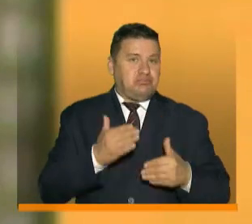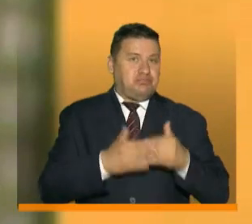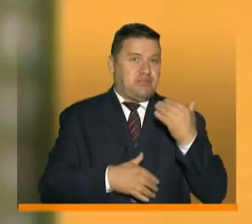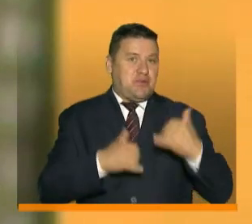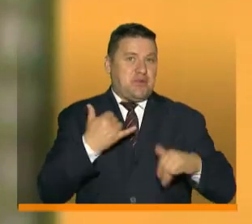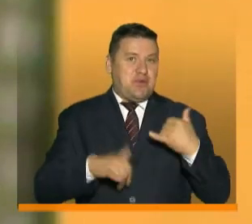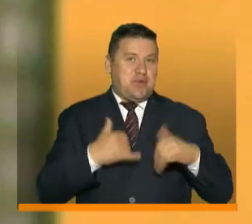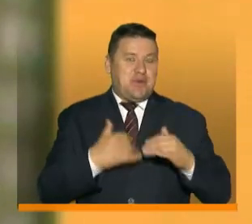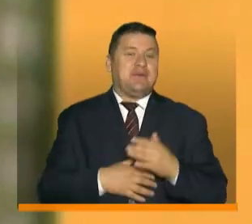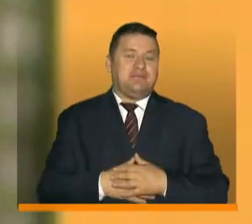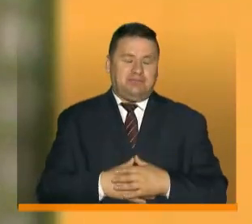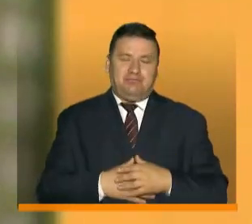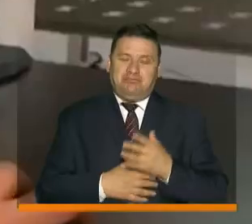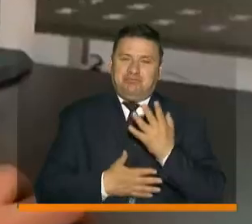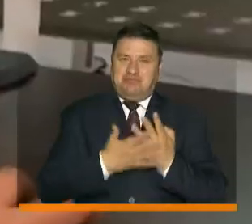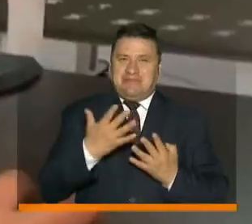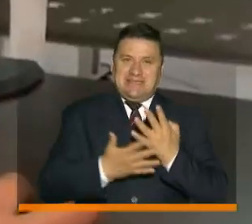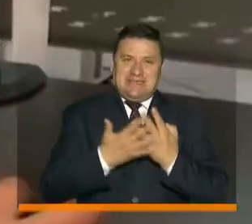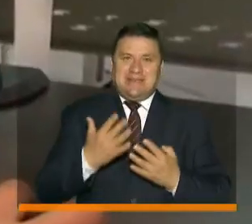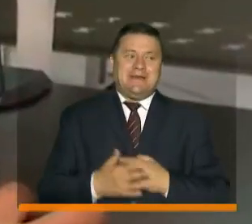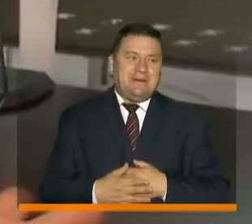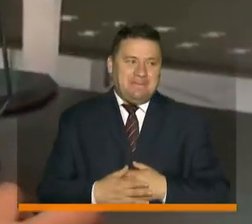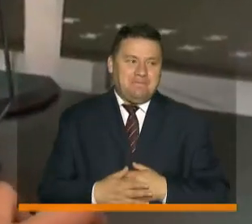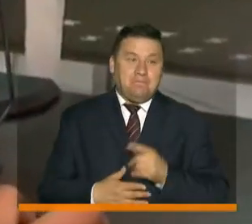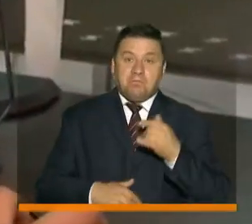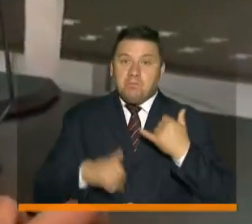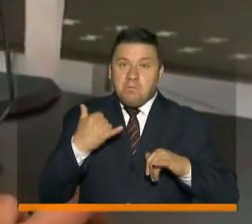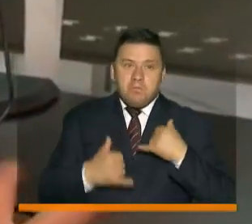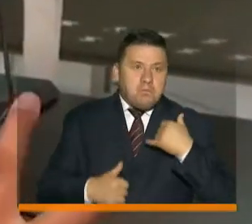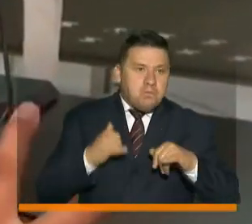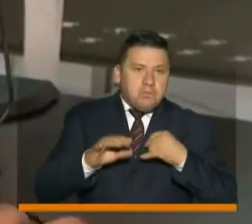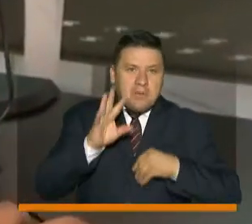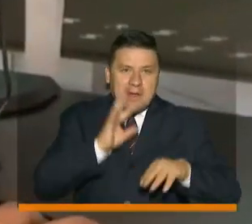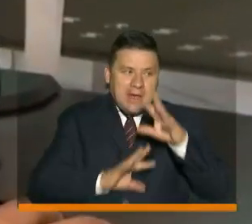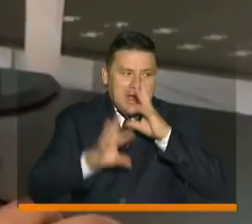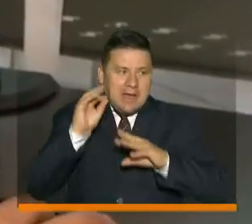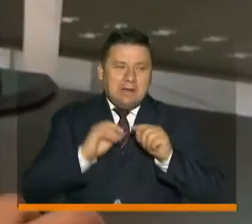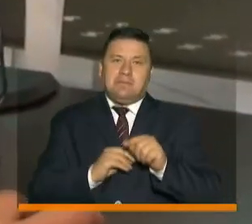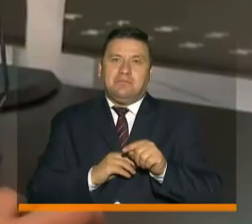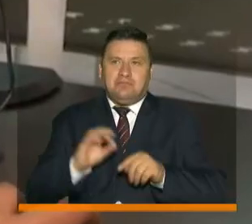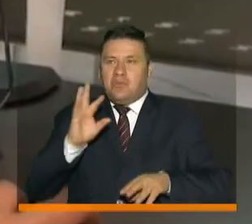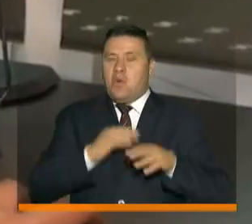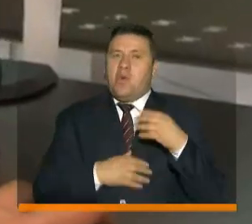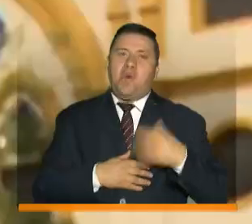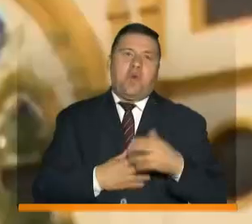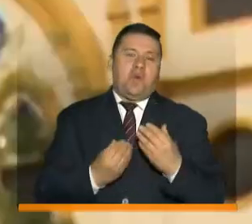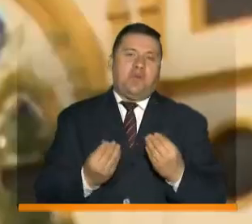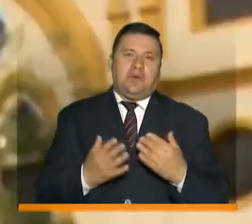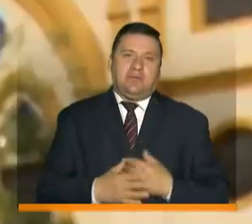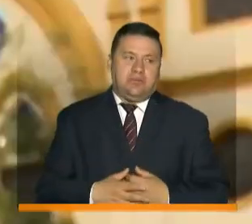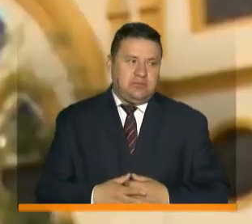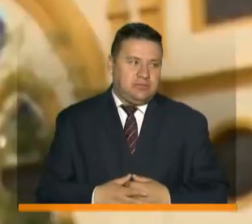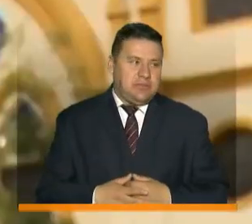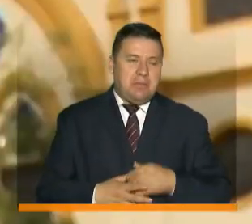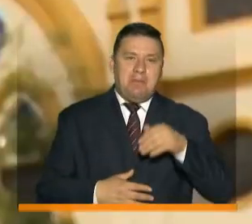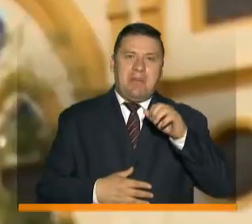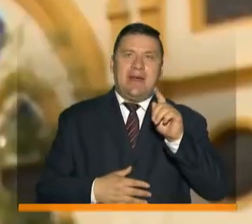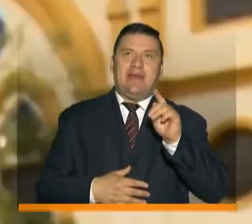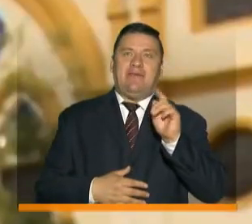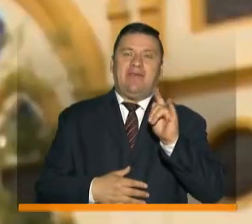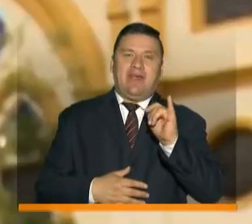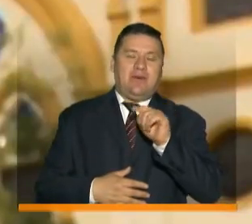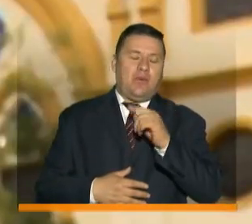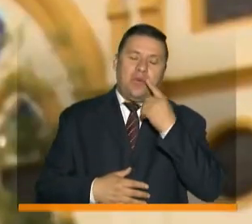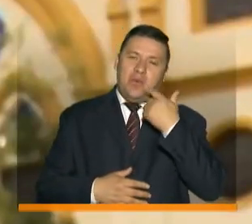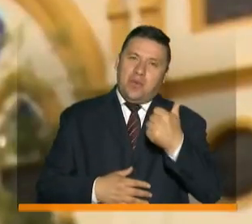a jugar unos juegos matemáticos. En esos juegos aprendemos mucho. Matific es una plataforma